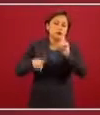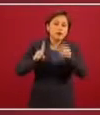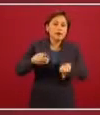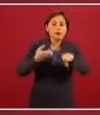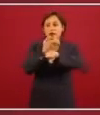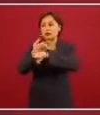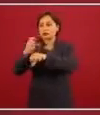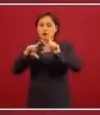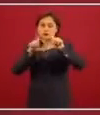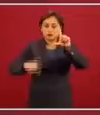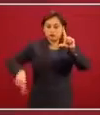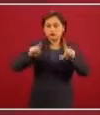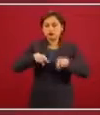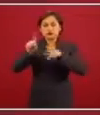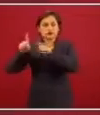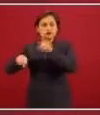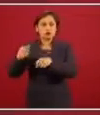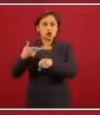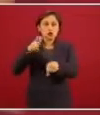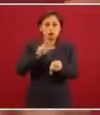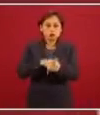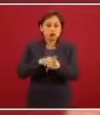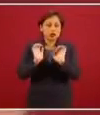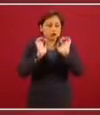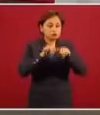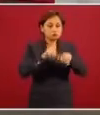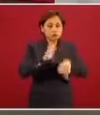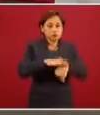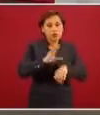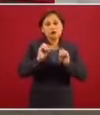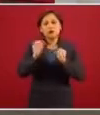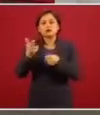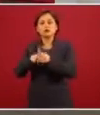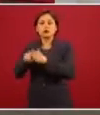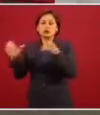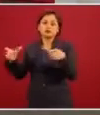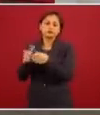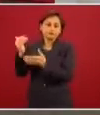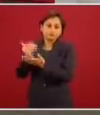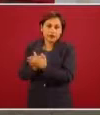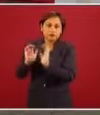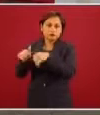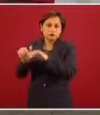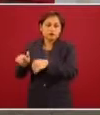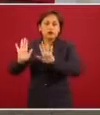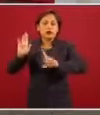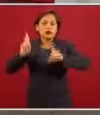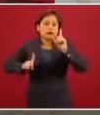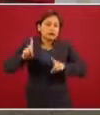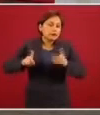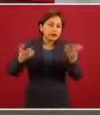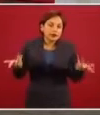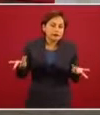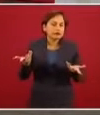ejemplo, hasta el 30% en algún hospital en concreto, pero en el promedio ya de las distintas ocupaciones a lo mejor es 10%,